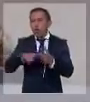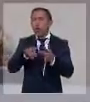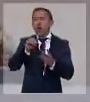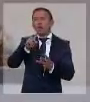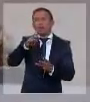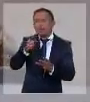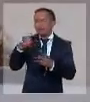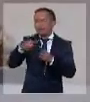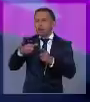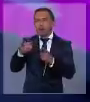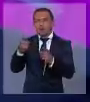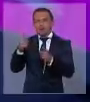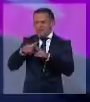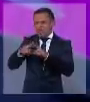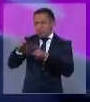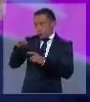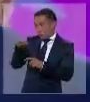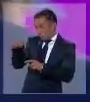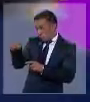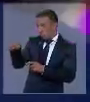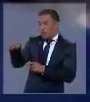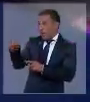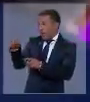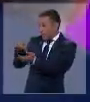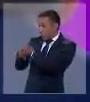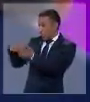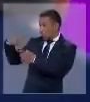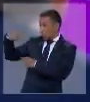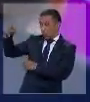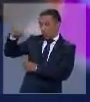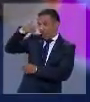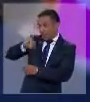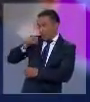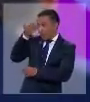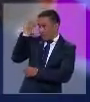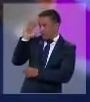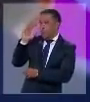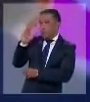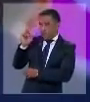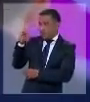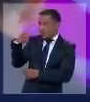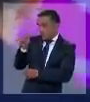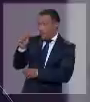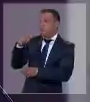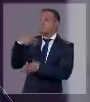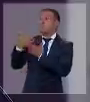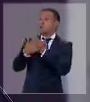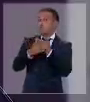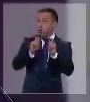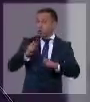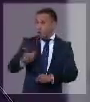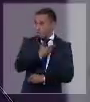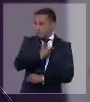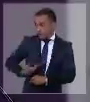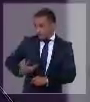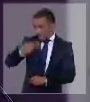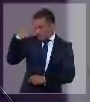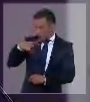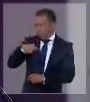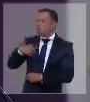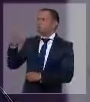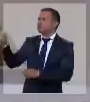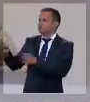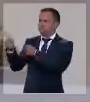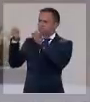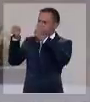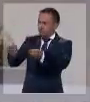jefe, Enrique Peña Nieto, van a enfrentar la justicia cuando yo sea presidente de México, porque eso es lo correcto.